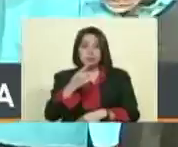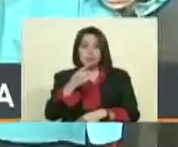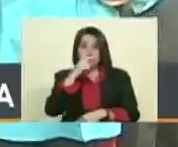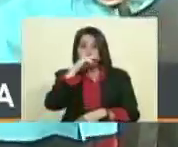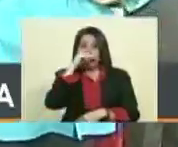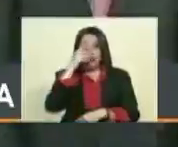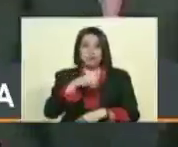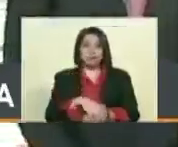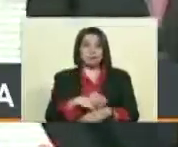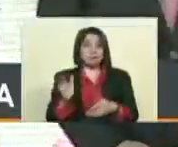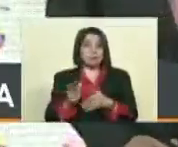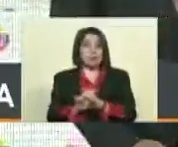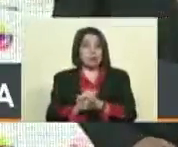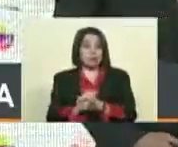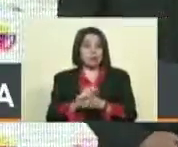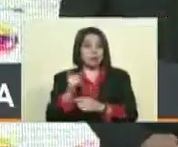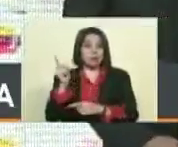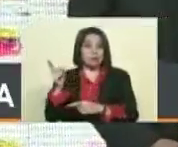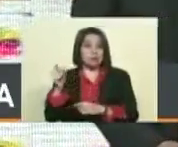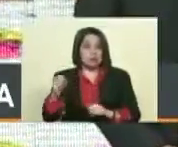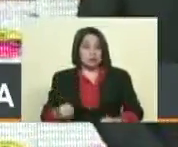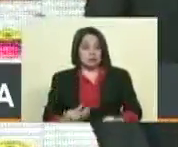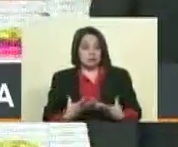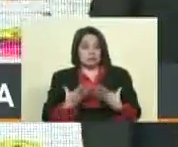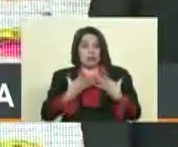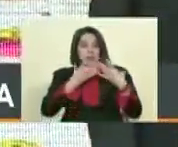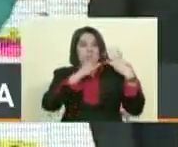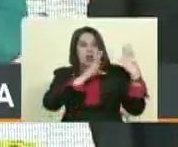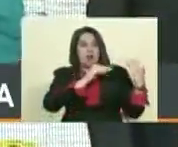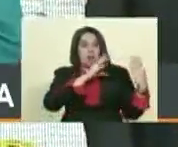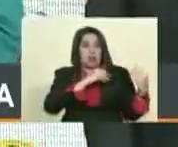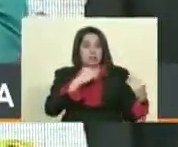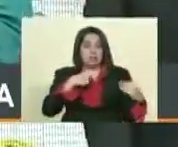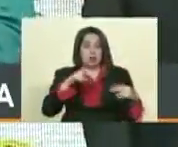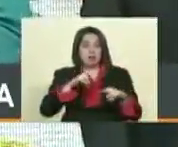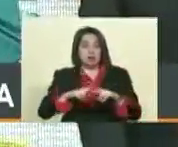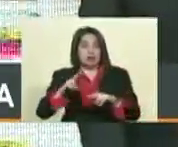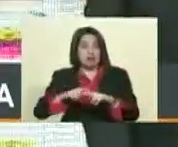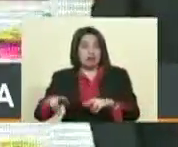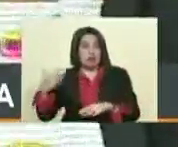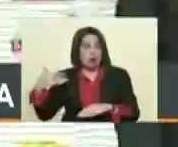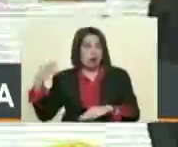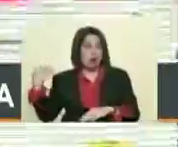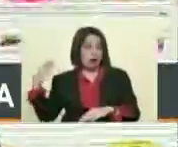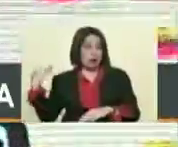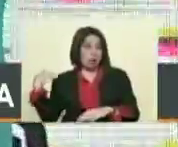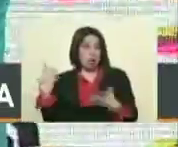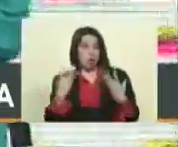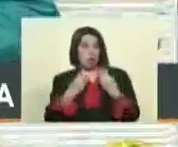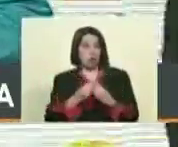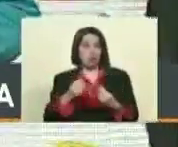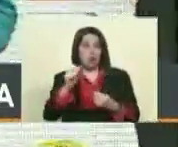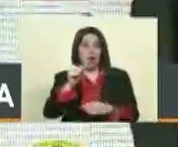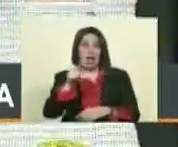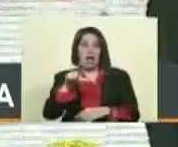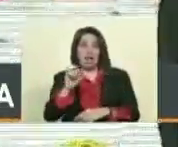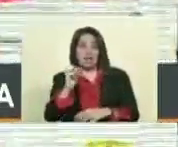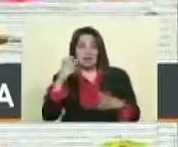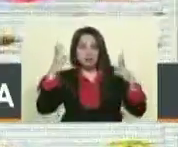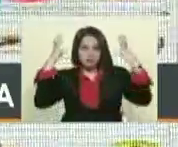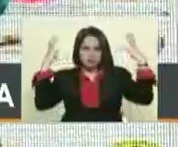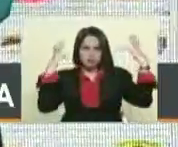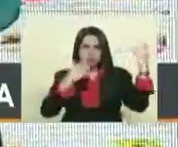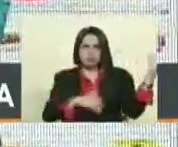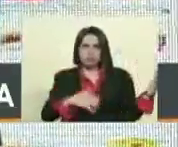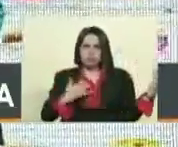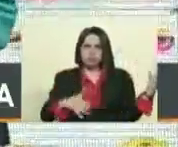camaradas alimentaron nuestra esperanza cuando nosotros éramos niños, junto a Ali Primera y junto a